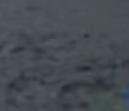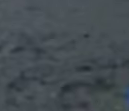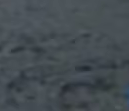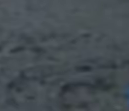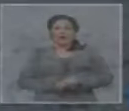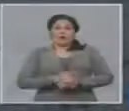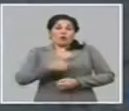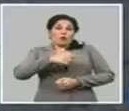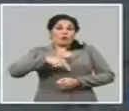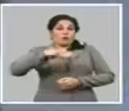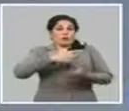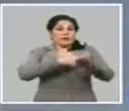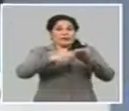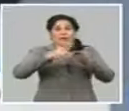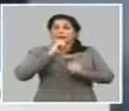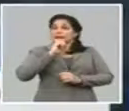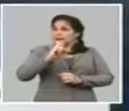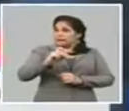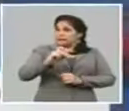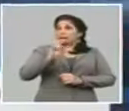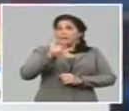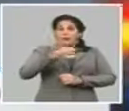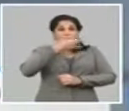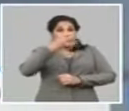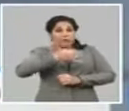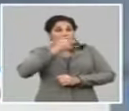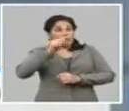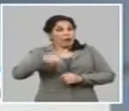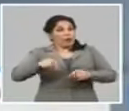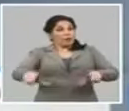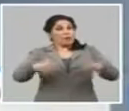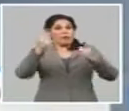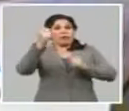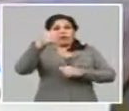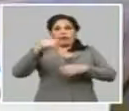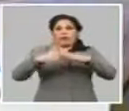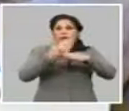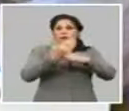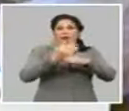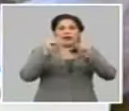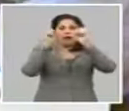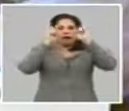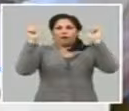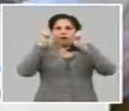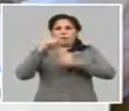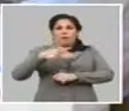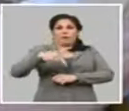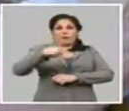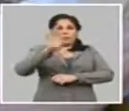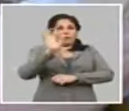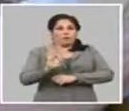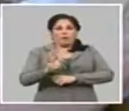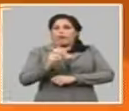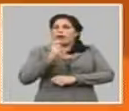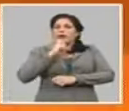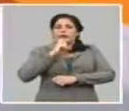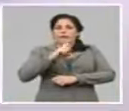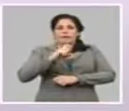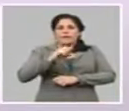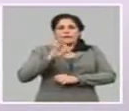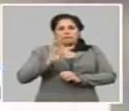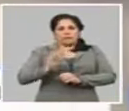estamos en la semana dura no dice sanidad vamos a cumplir 10 días en estado de alarma y los próximos serán cruciales